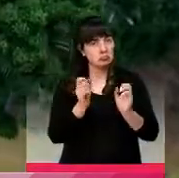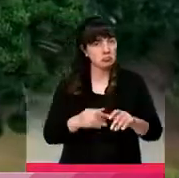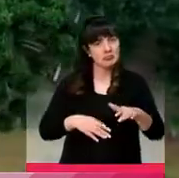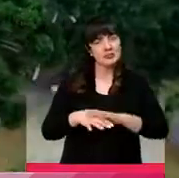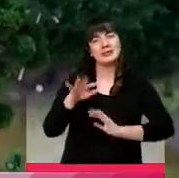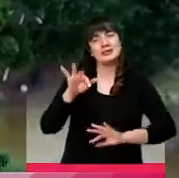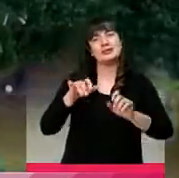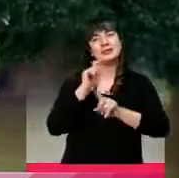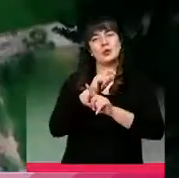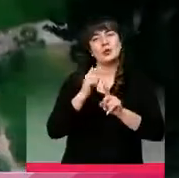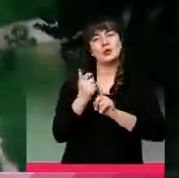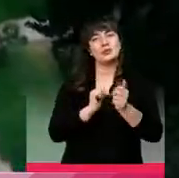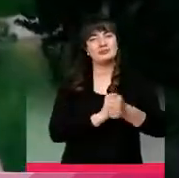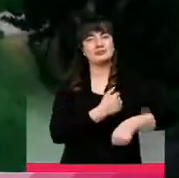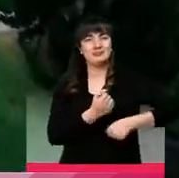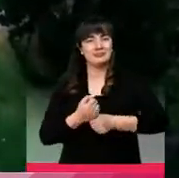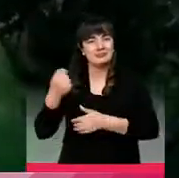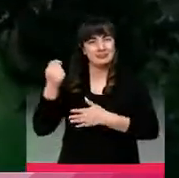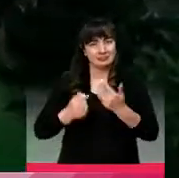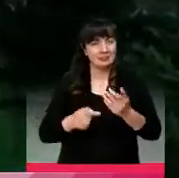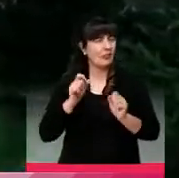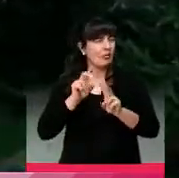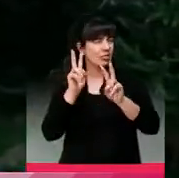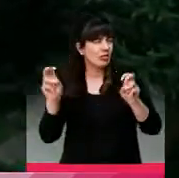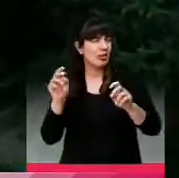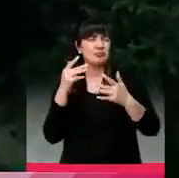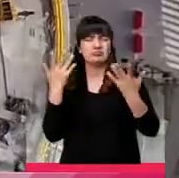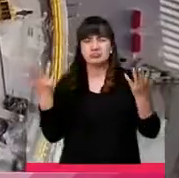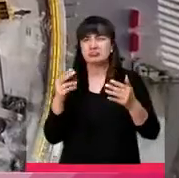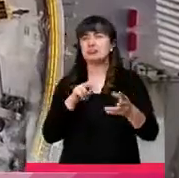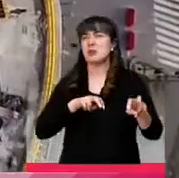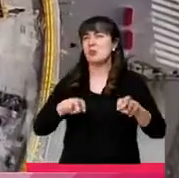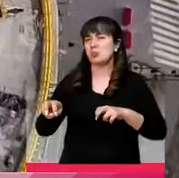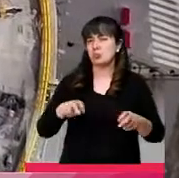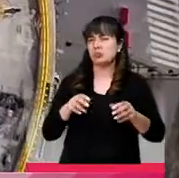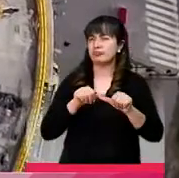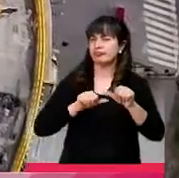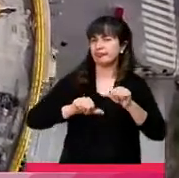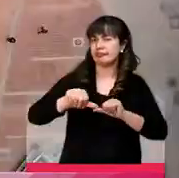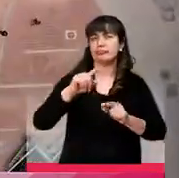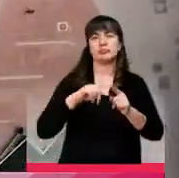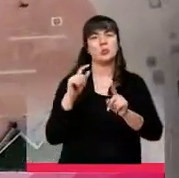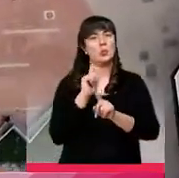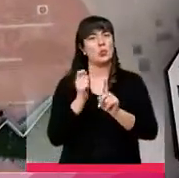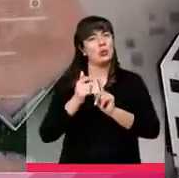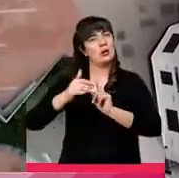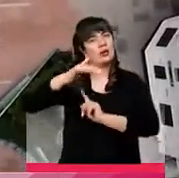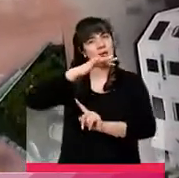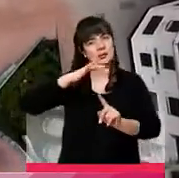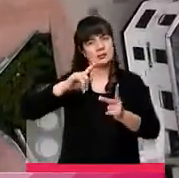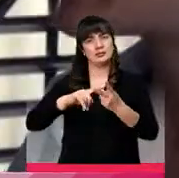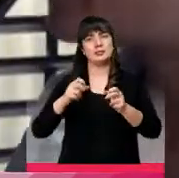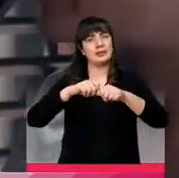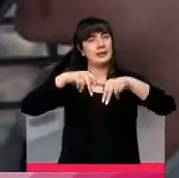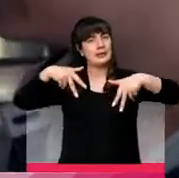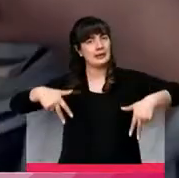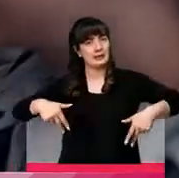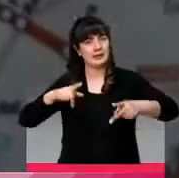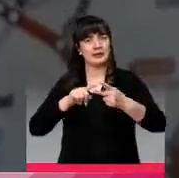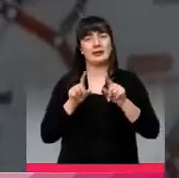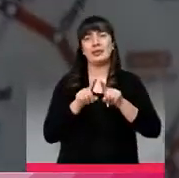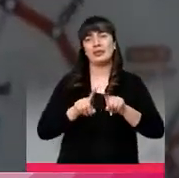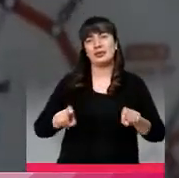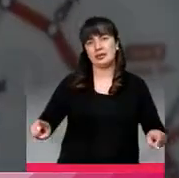Cultura, Recreación y Deporte, abordará temáticas como movilidad sostenible, cultura ambiental, género y diversidad y